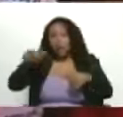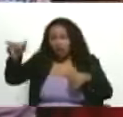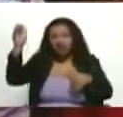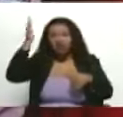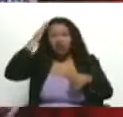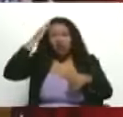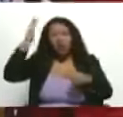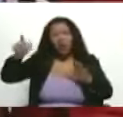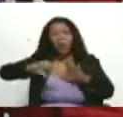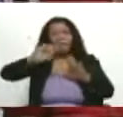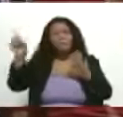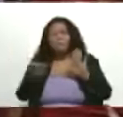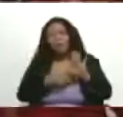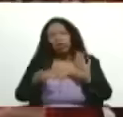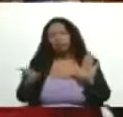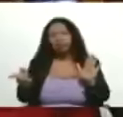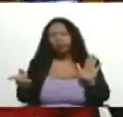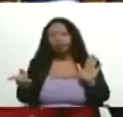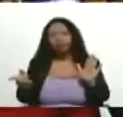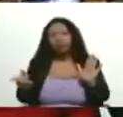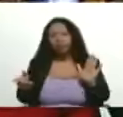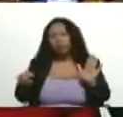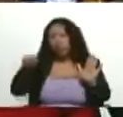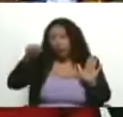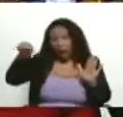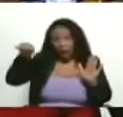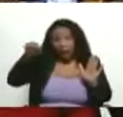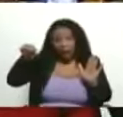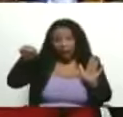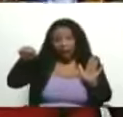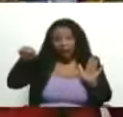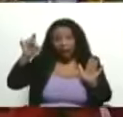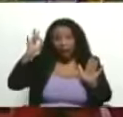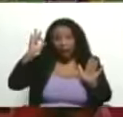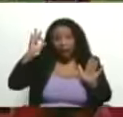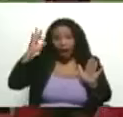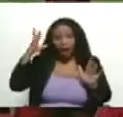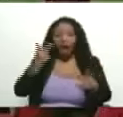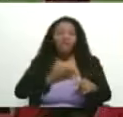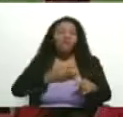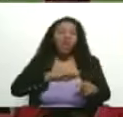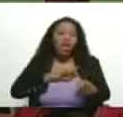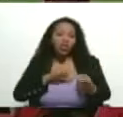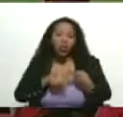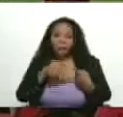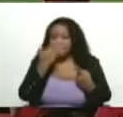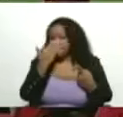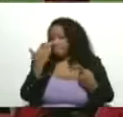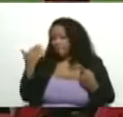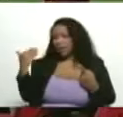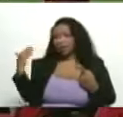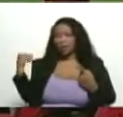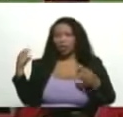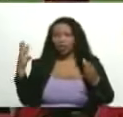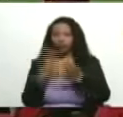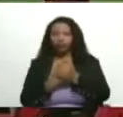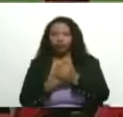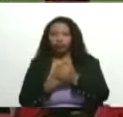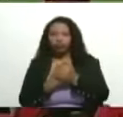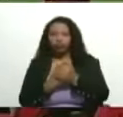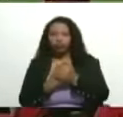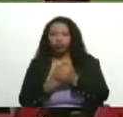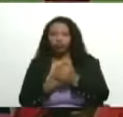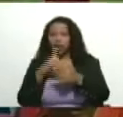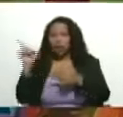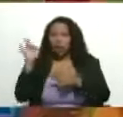saben. De ahí surgió la ridiculez esa del fraude que hicieron hace poco. Que ellos arreglen